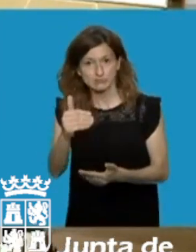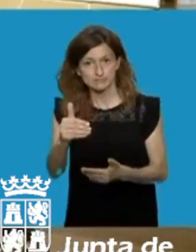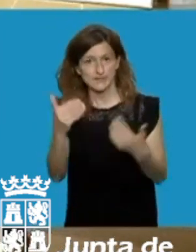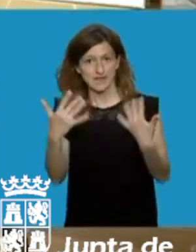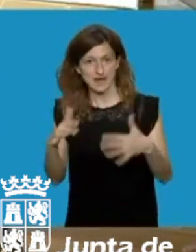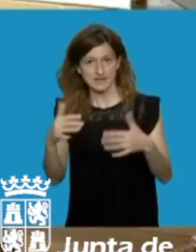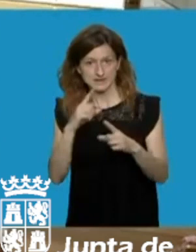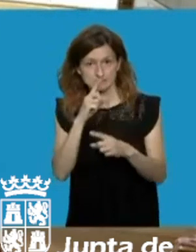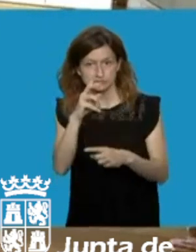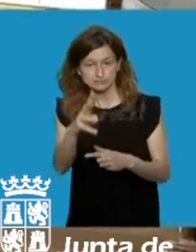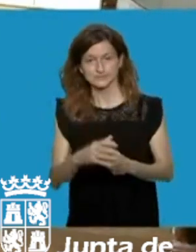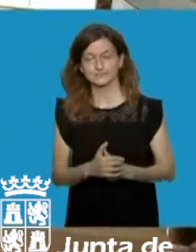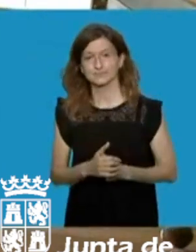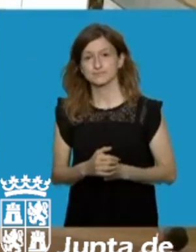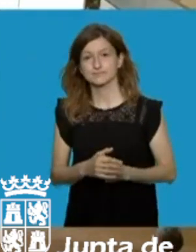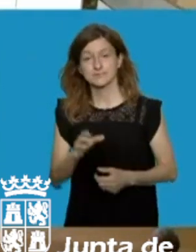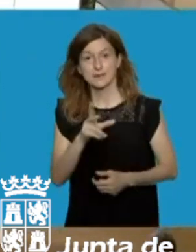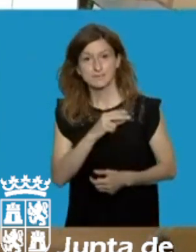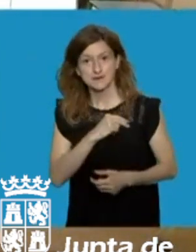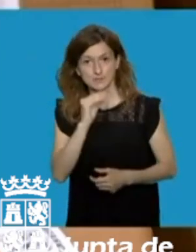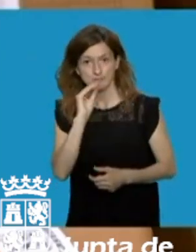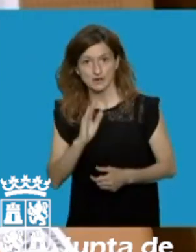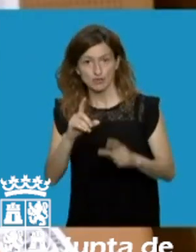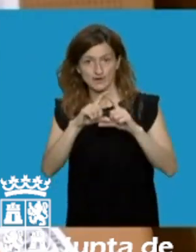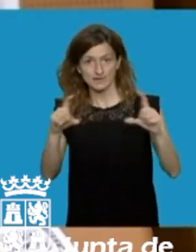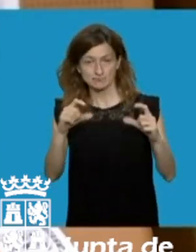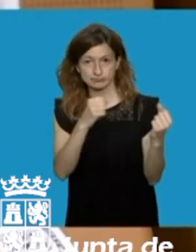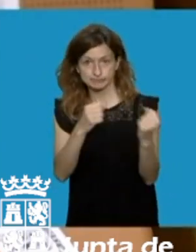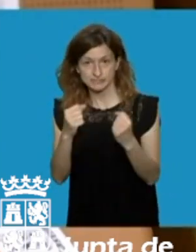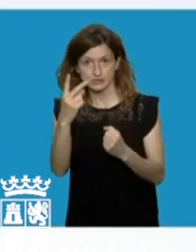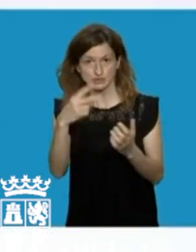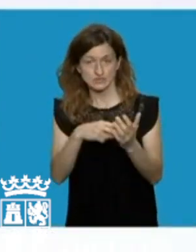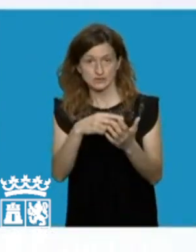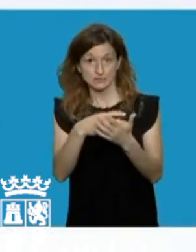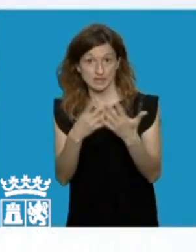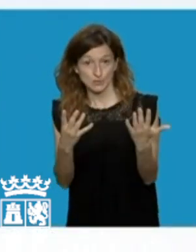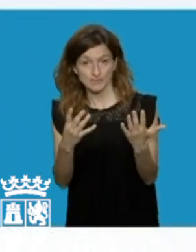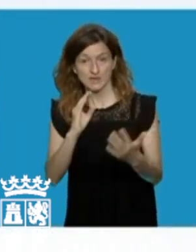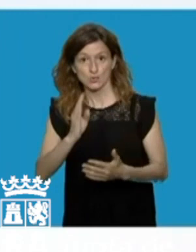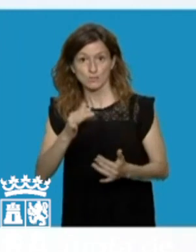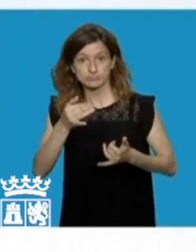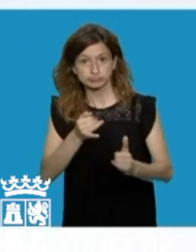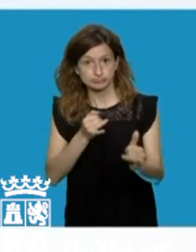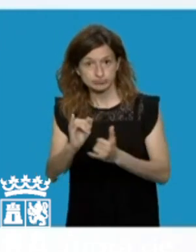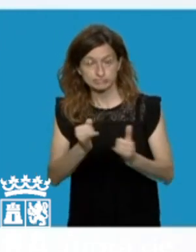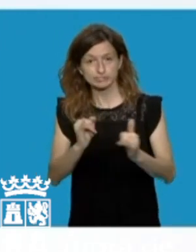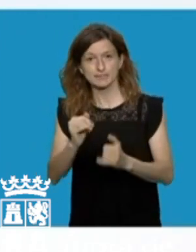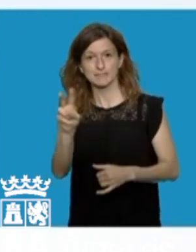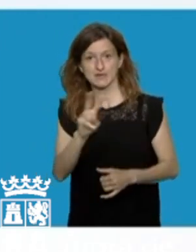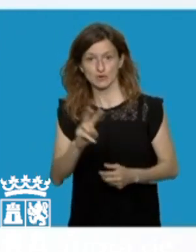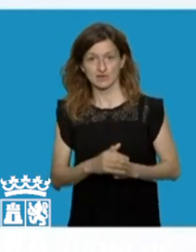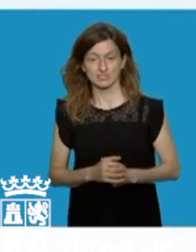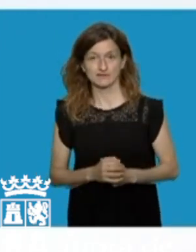en los próximos años. El premio a la mejor entidad 2019 ha sido para el Club Patinaje en Línea de